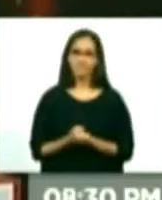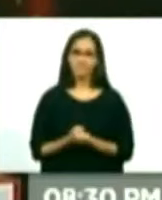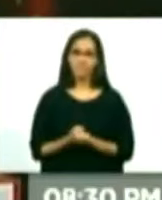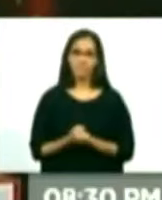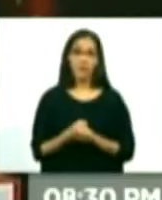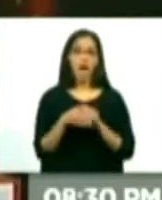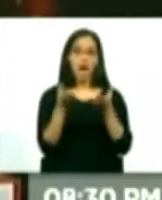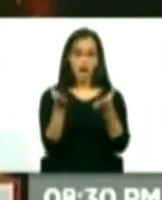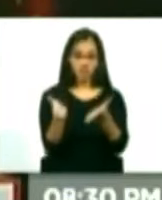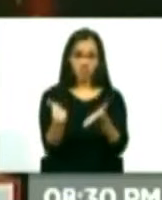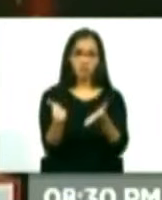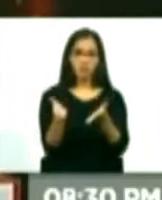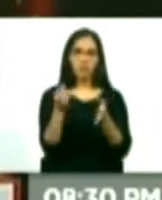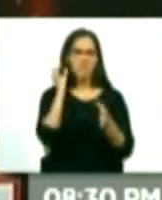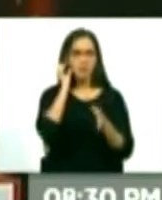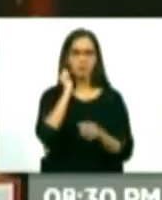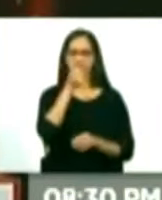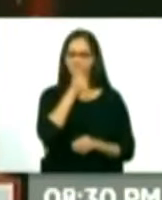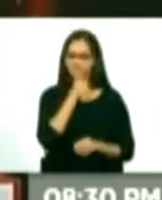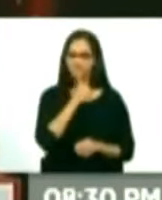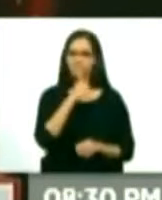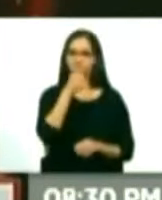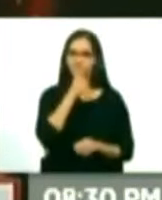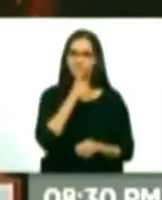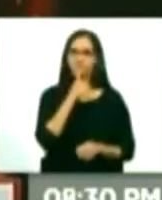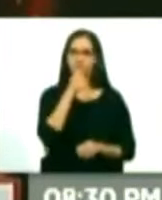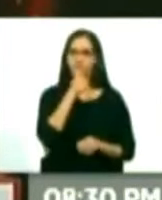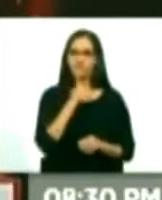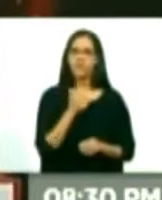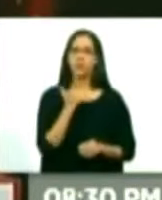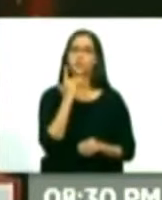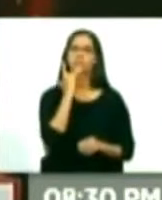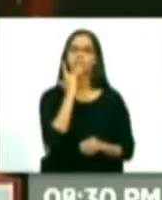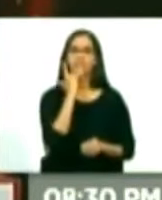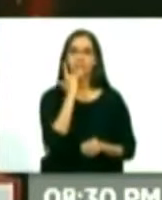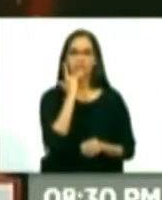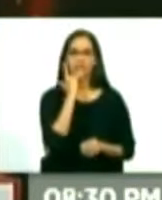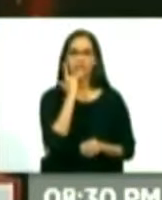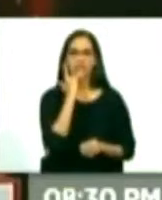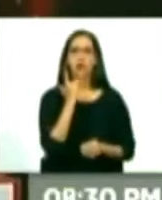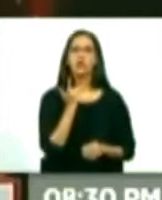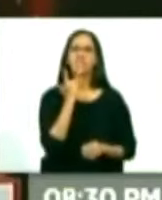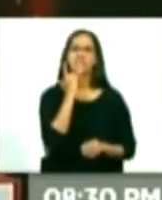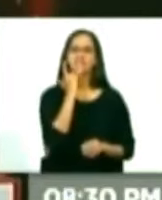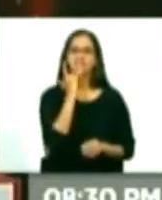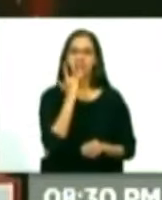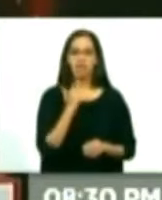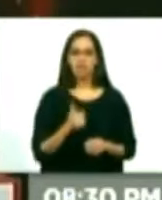Así era. Y las mujeres aguantaban con dignidad, con dignidad.